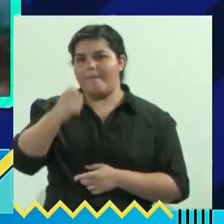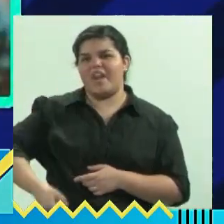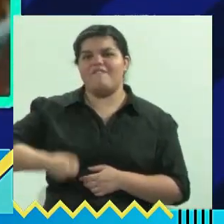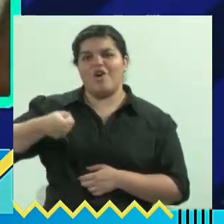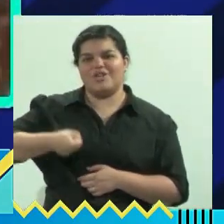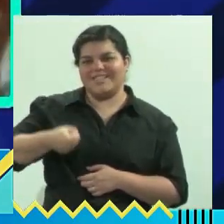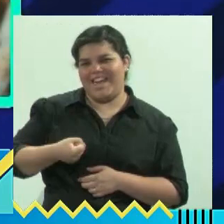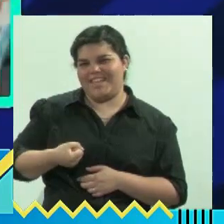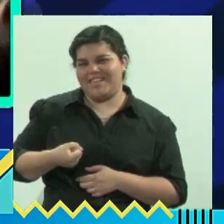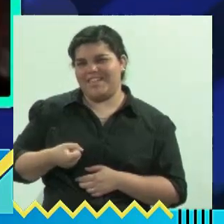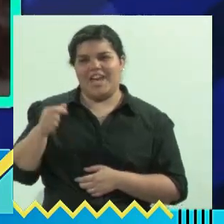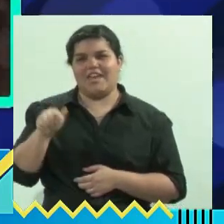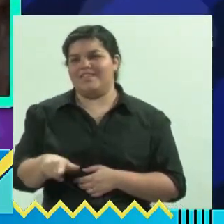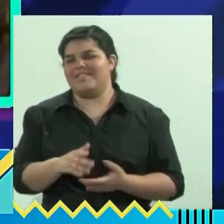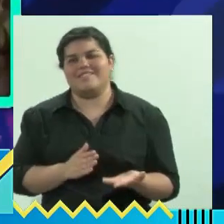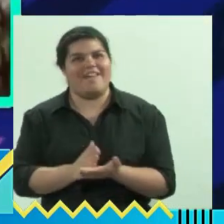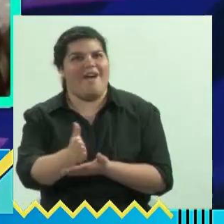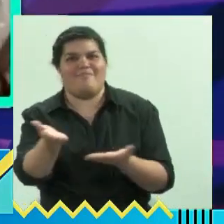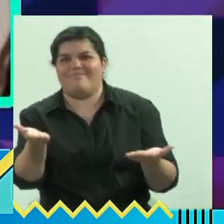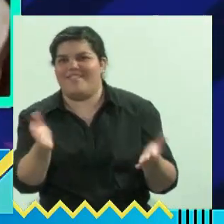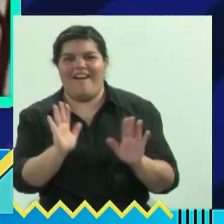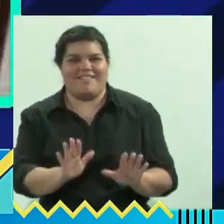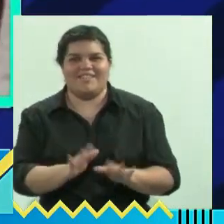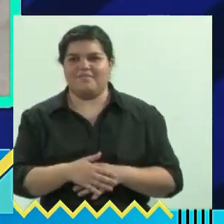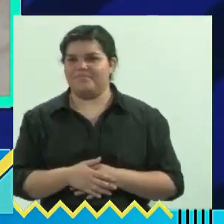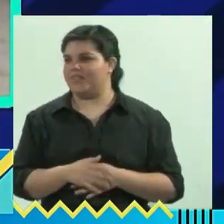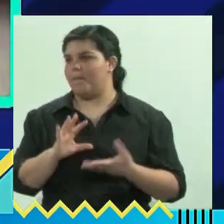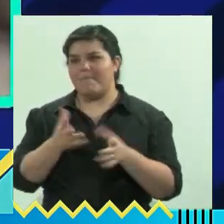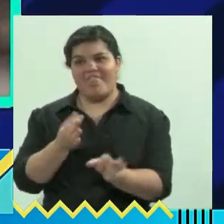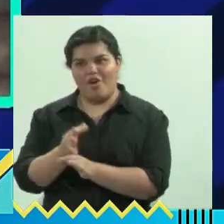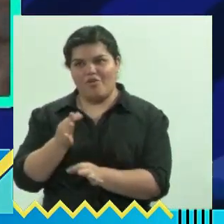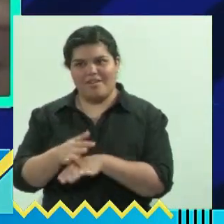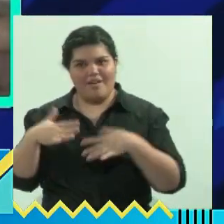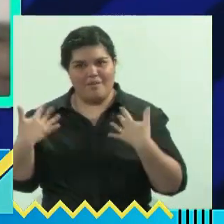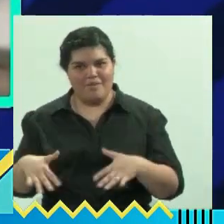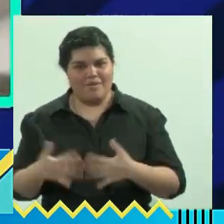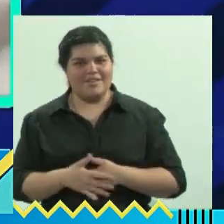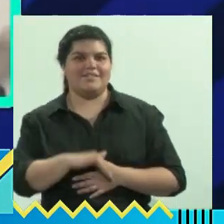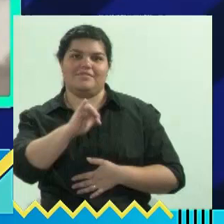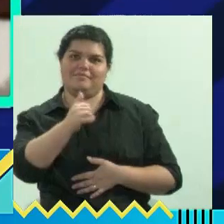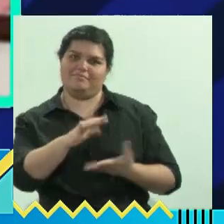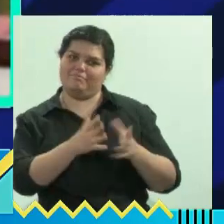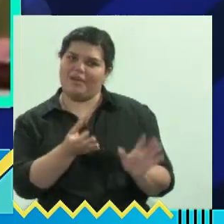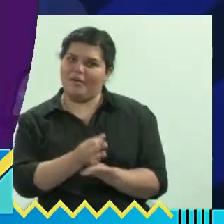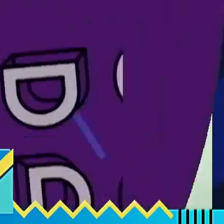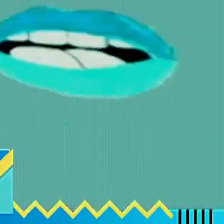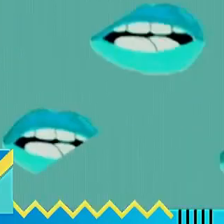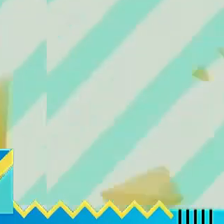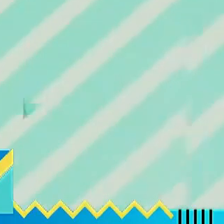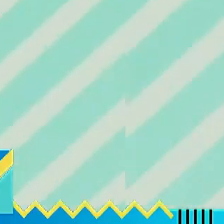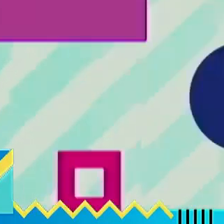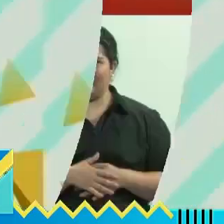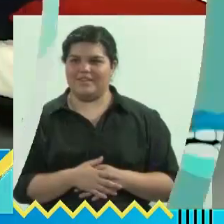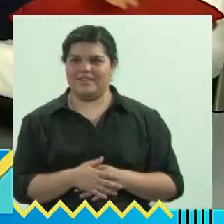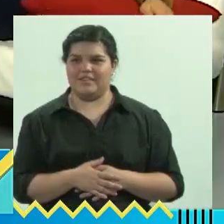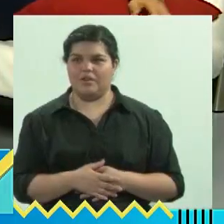la bolsa es infantable en la infancia. Pedagógicamente sí, muy duro. Difícil de sustituir. Va a venir el señor de la